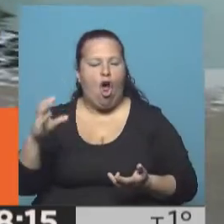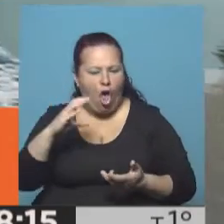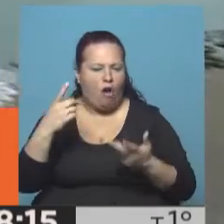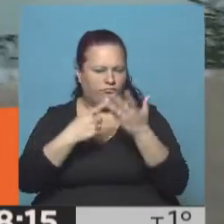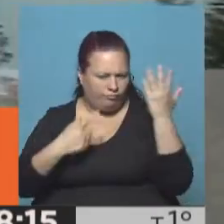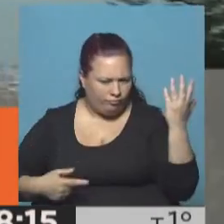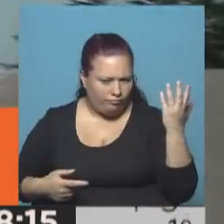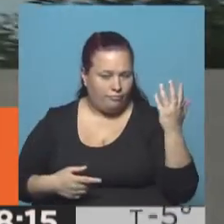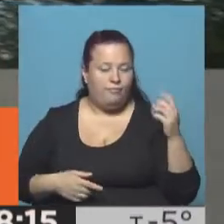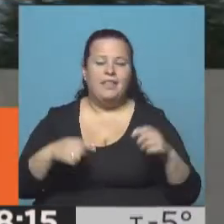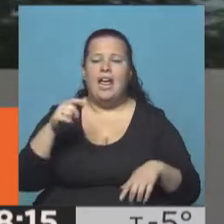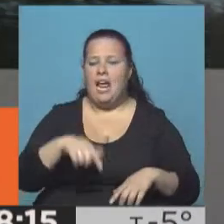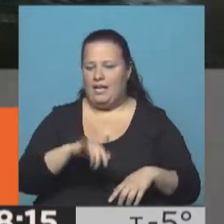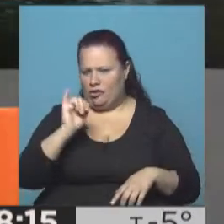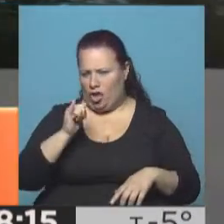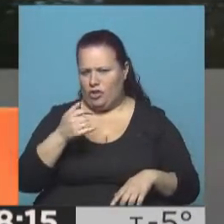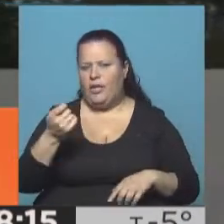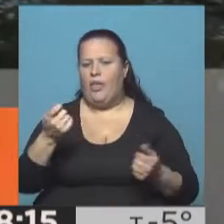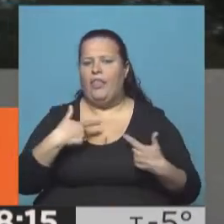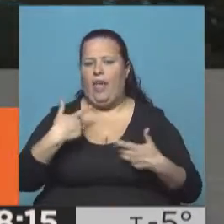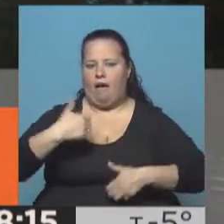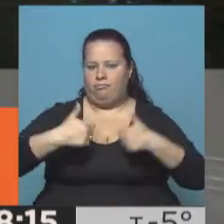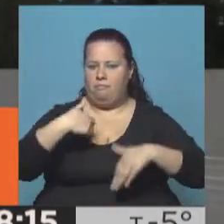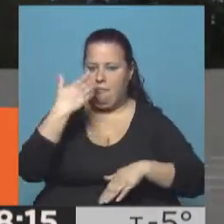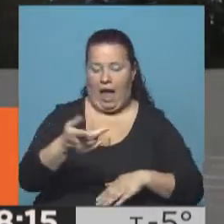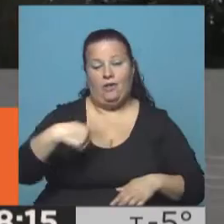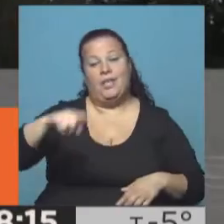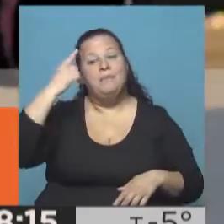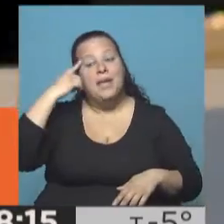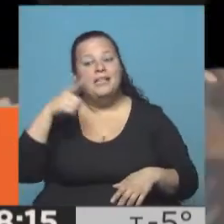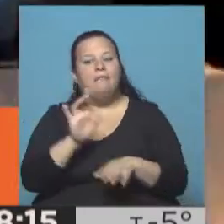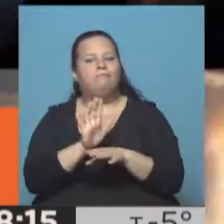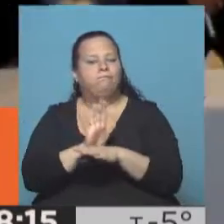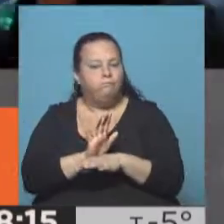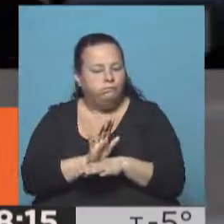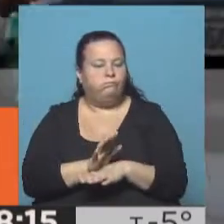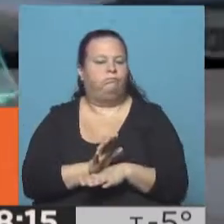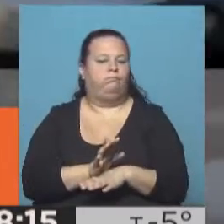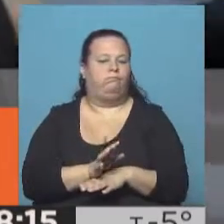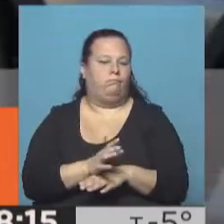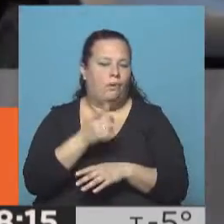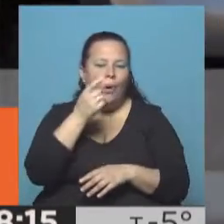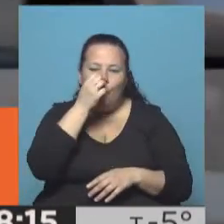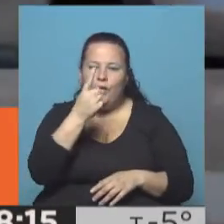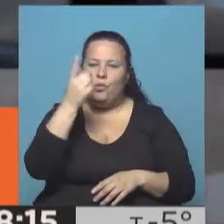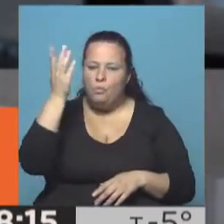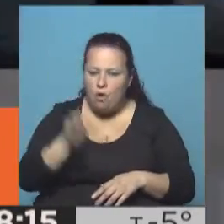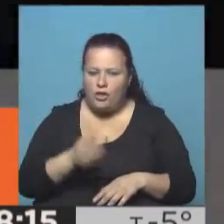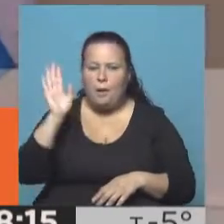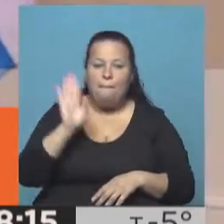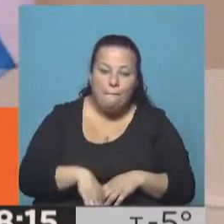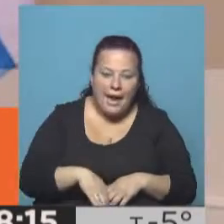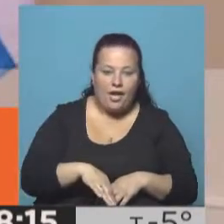otros. Esto no hay ninguna duda que nos va a dar competitividad. Imagínense, significa que cuesta 21%